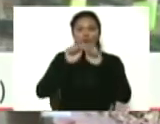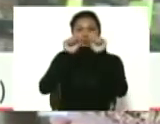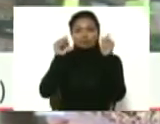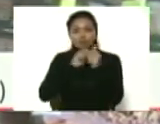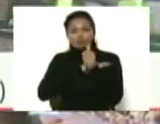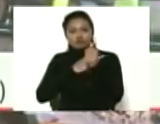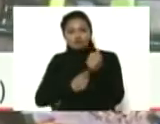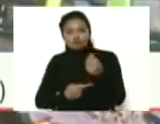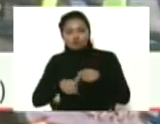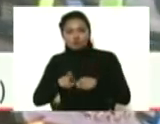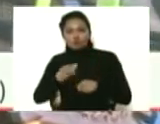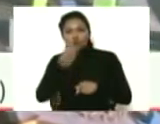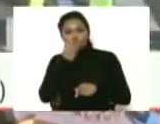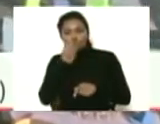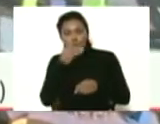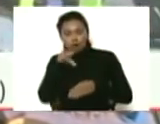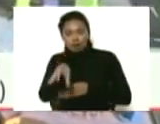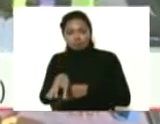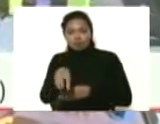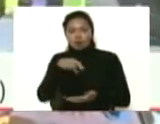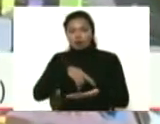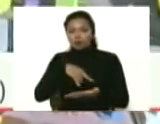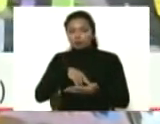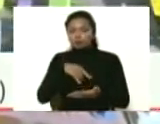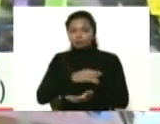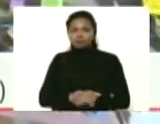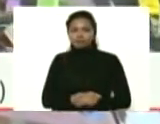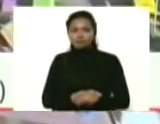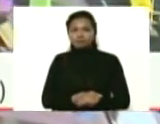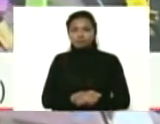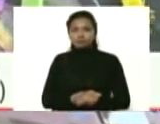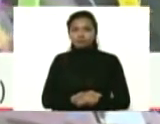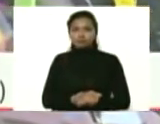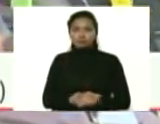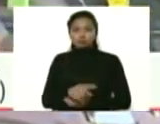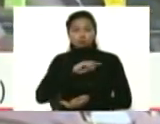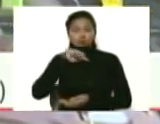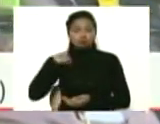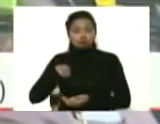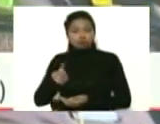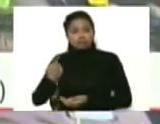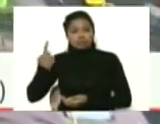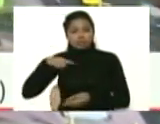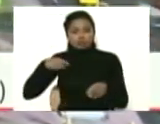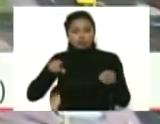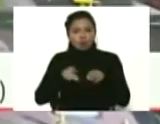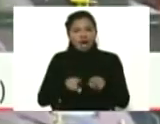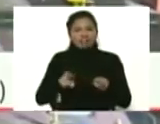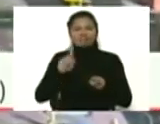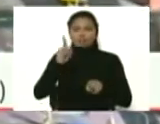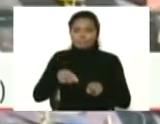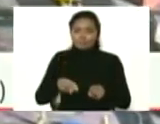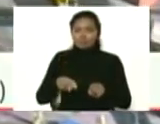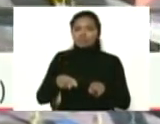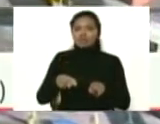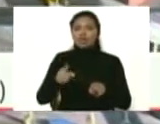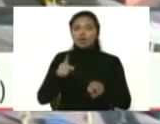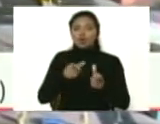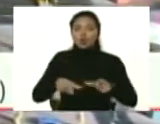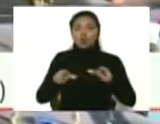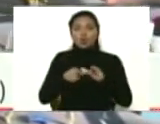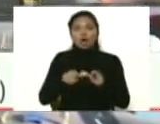el sistema alimentario en el estado Carabobo. Igualmente, mi comandante en jefe, contamos acá también con una planta